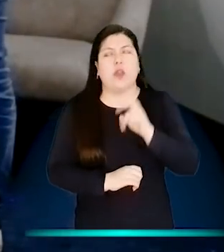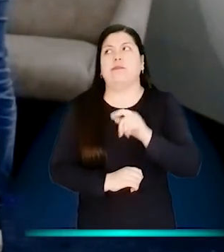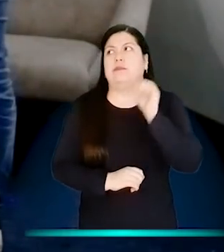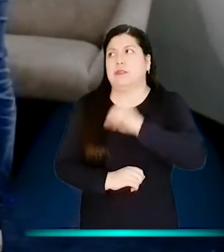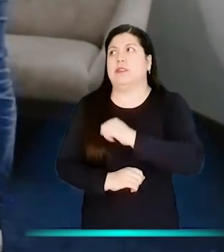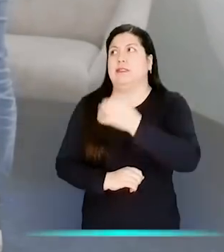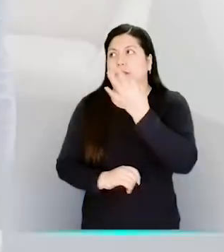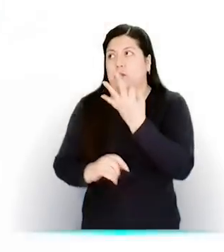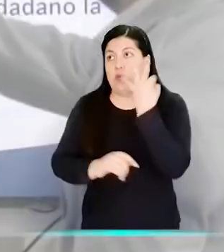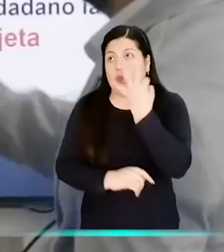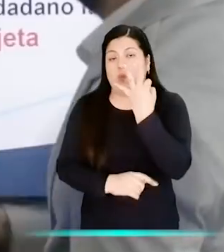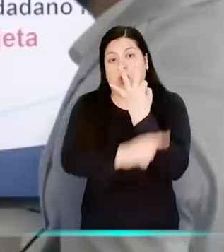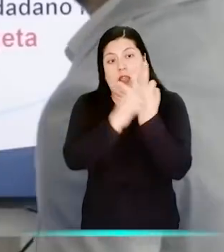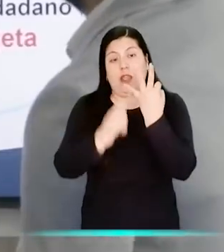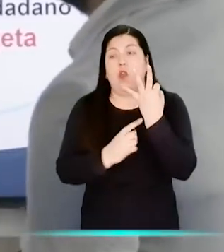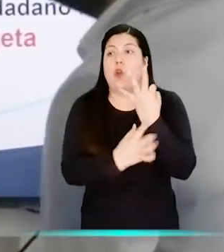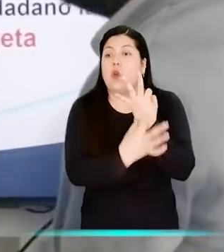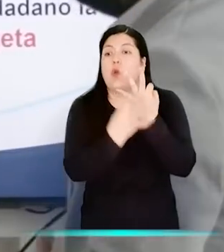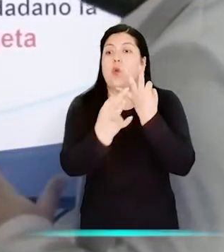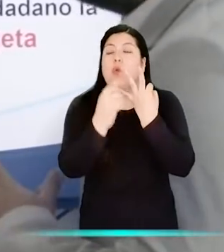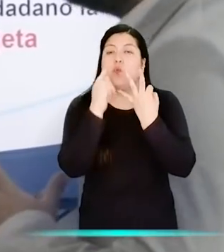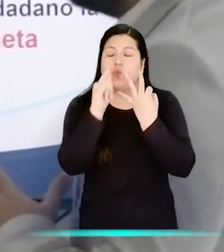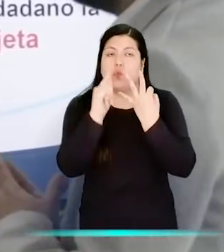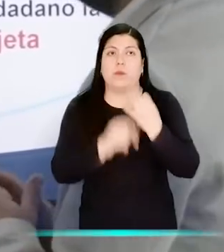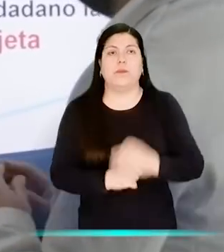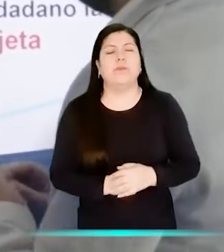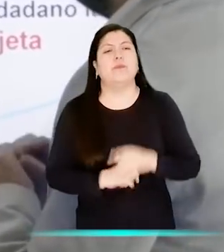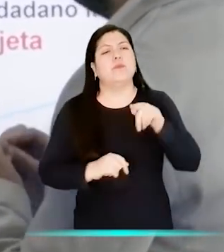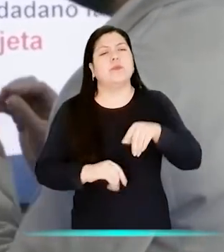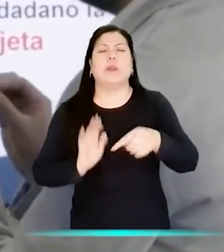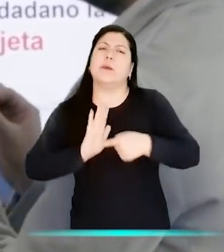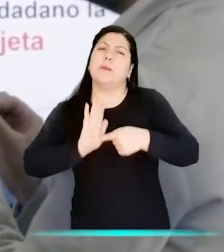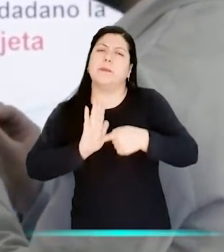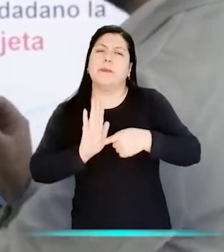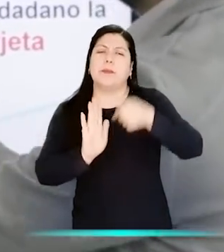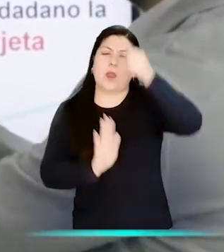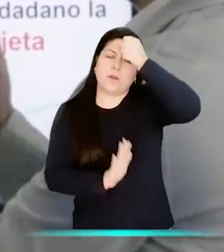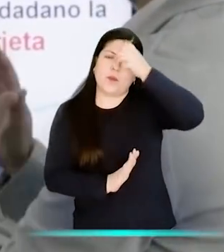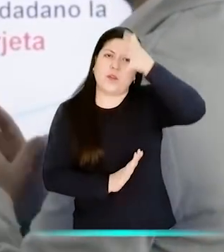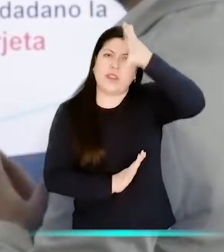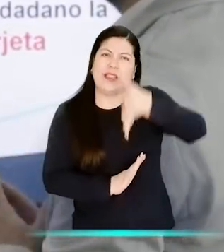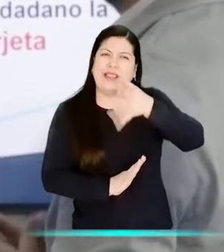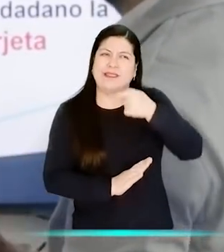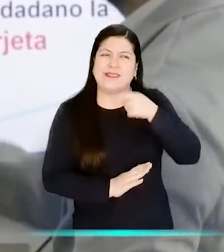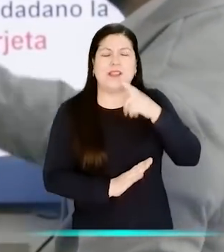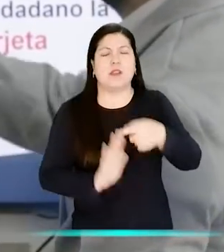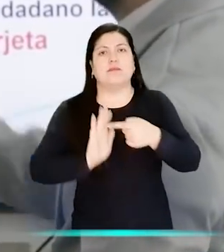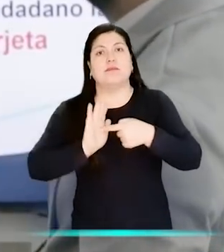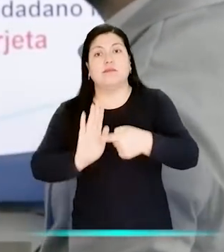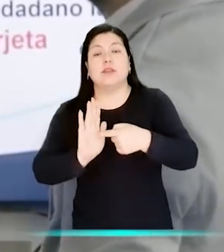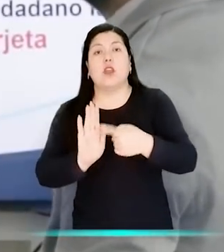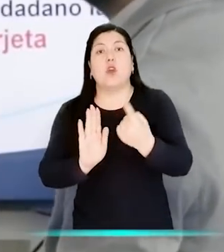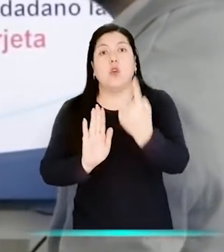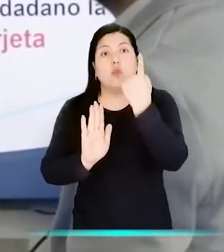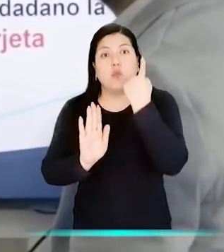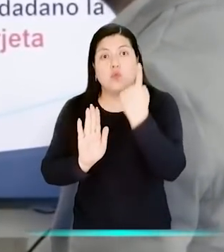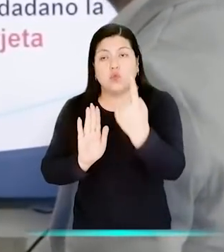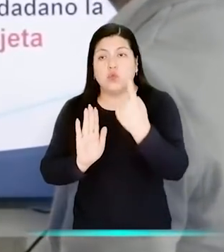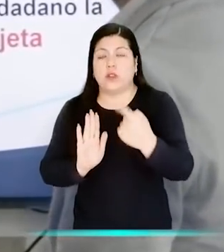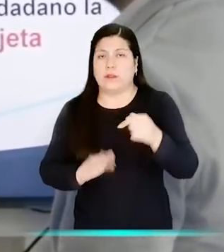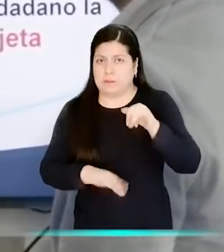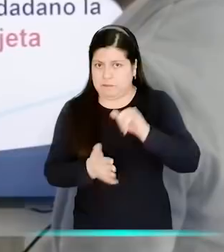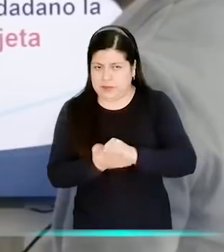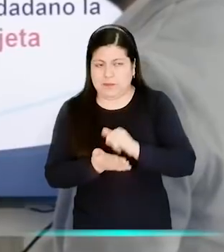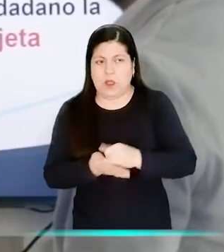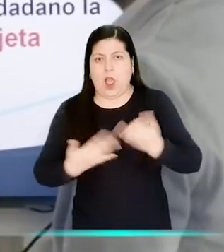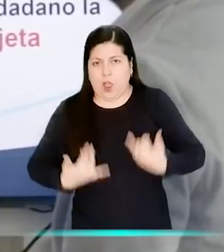una de las tres. Ok, perfecto. Queremos mostrar una presentación un poco didáctica, un poco expresiva, donde se verifica que solamente se entregará,